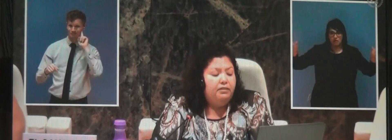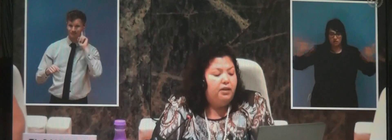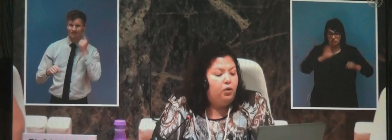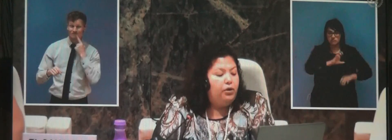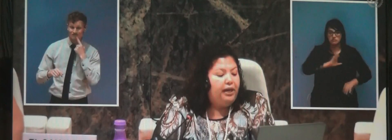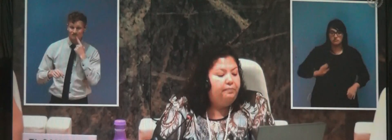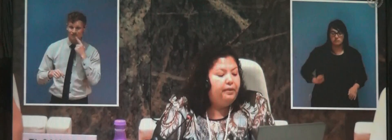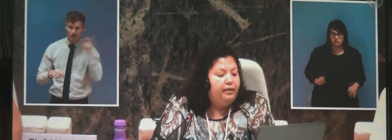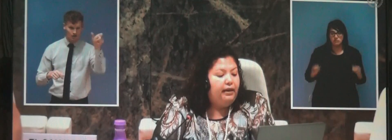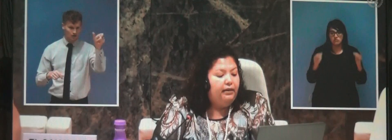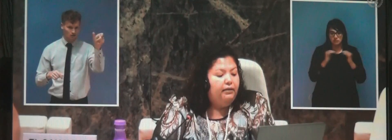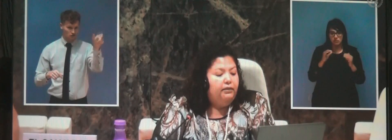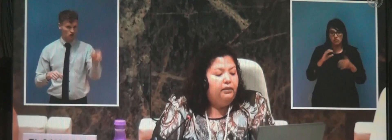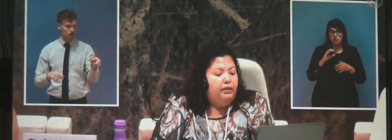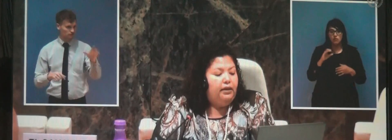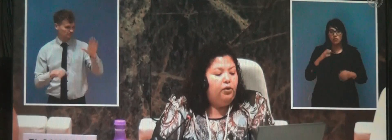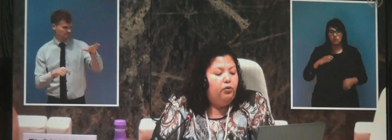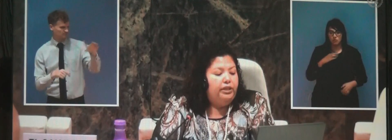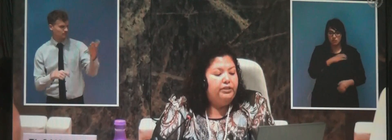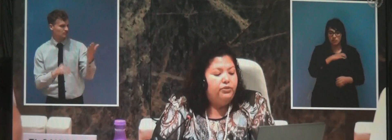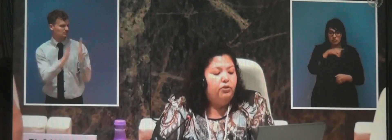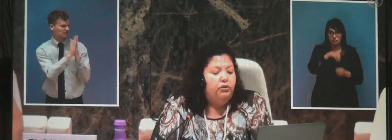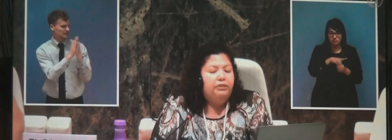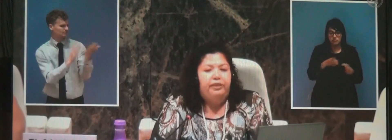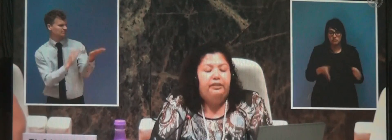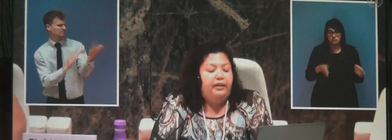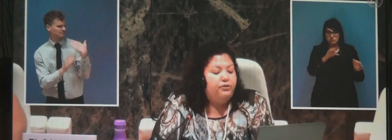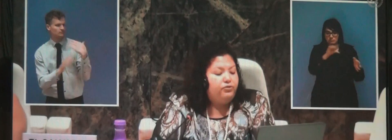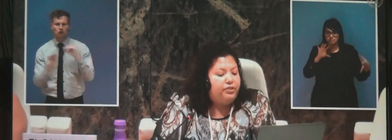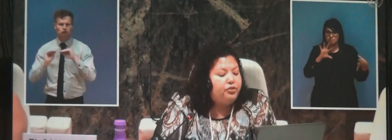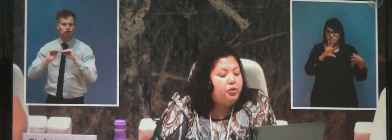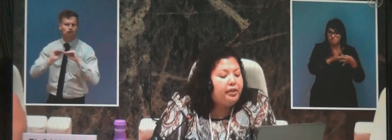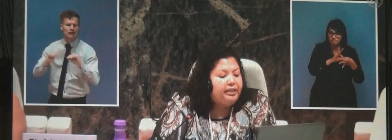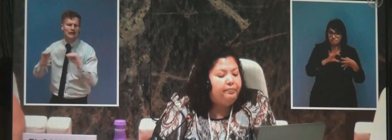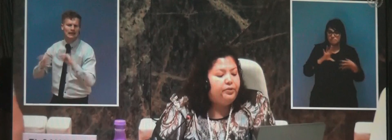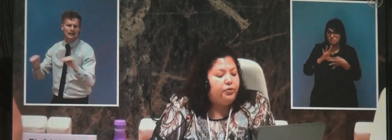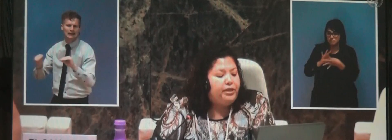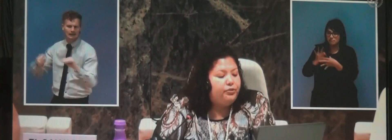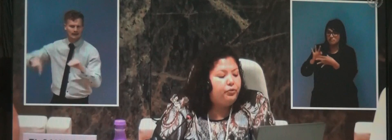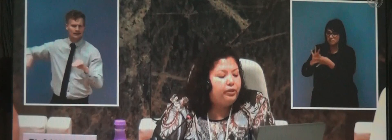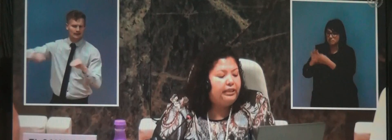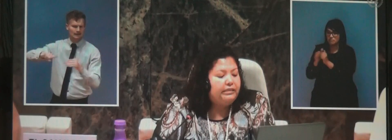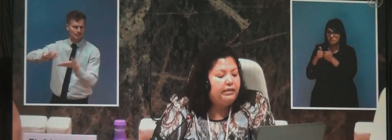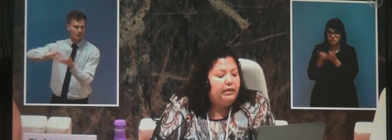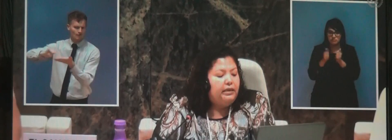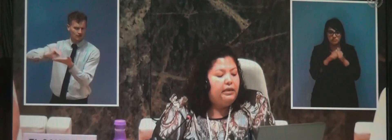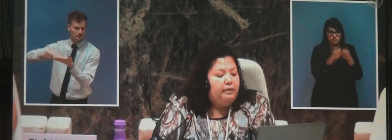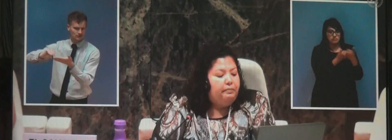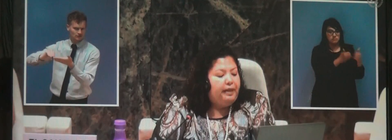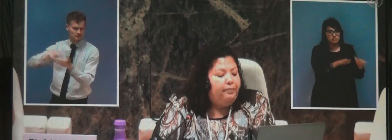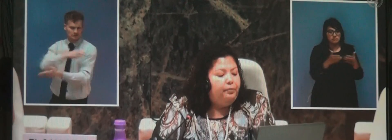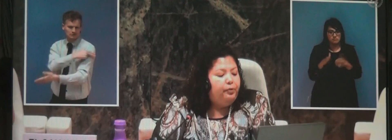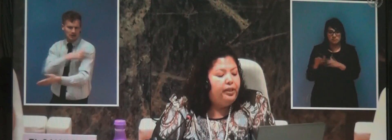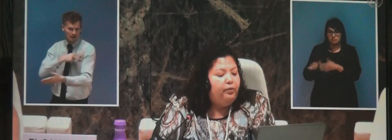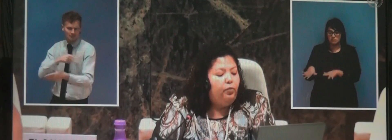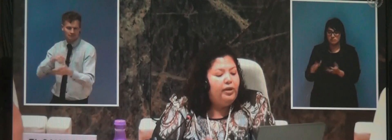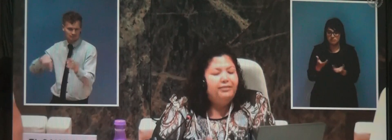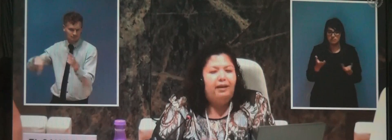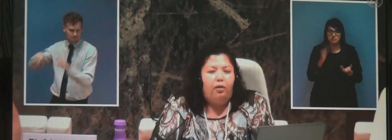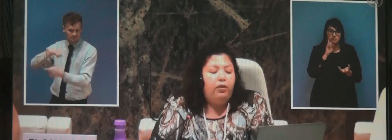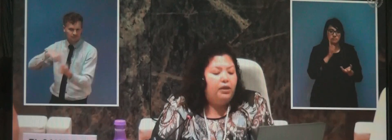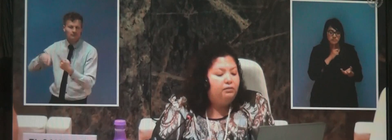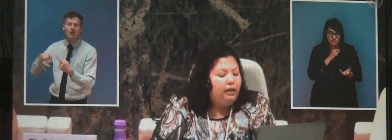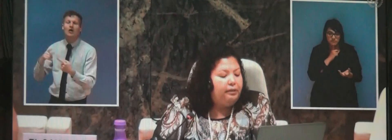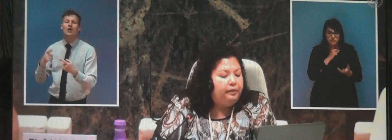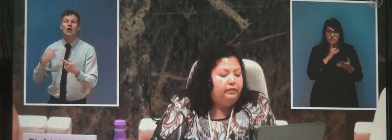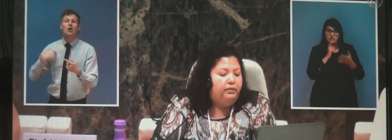También desde el CONAIPD, en coordinación con diferentes asociaciones de personas sordas, para proponer un